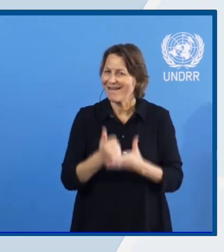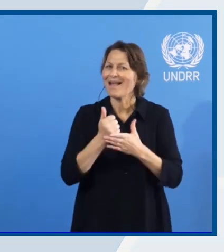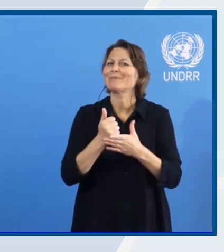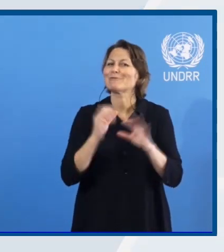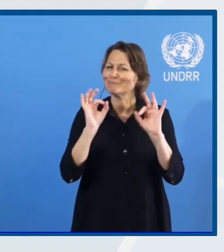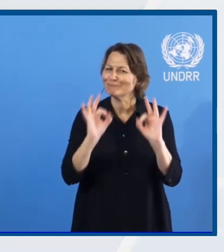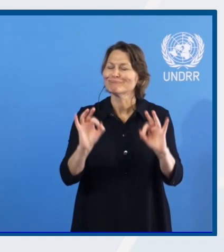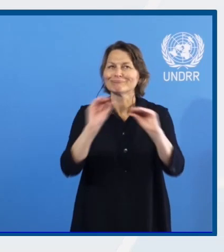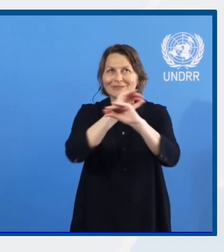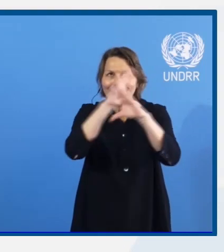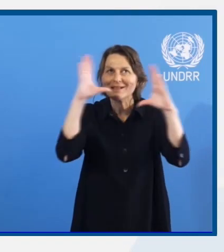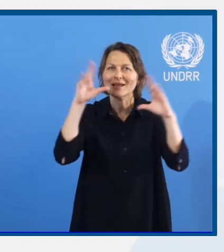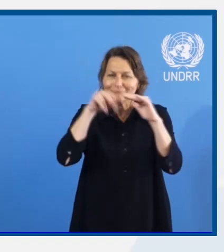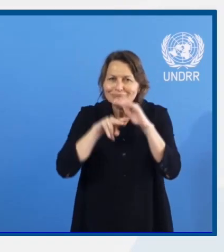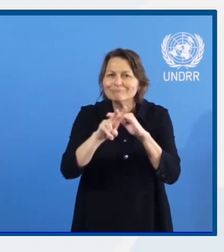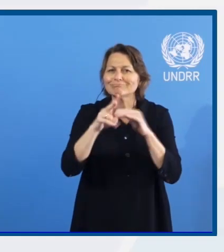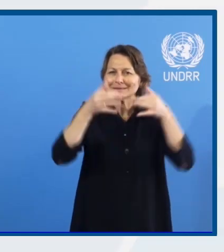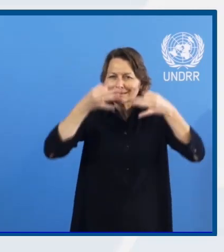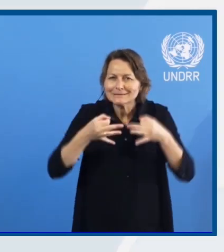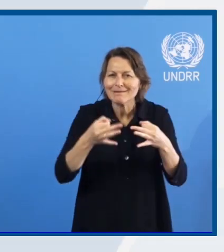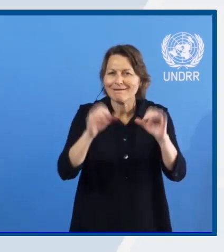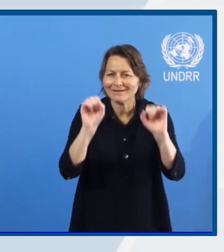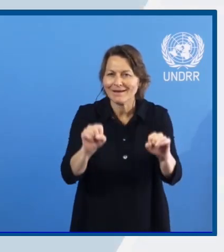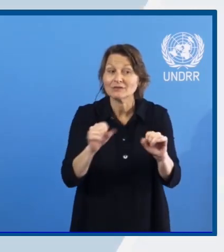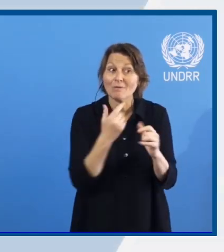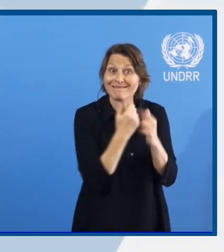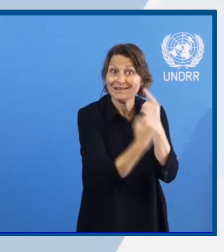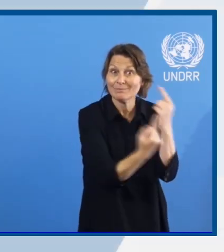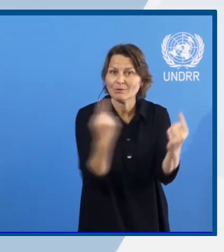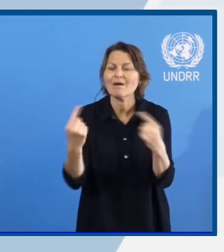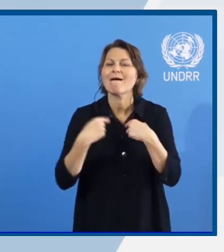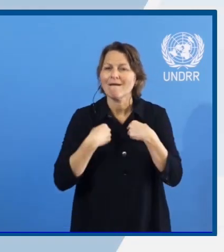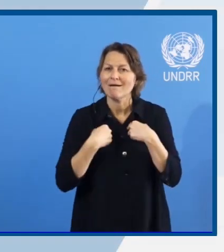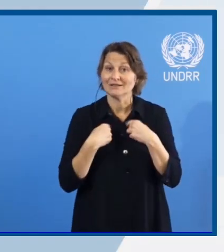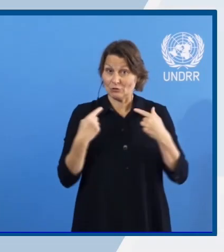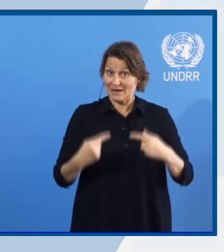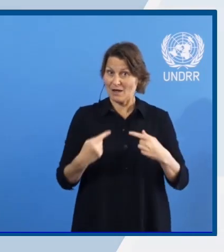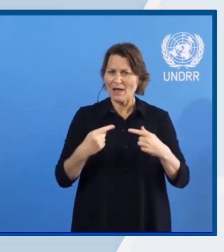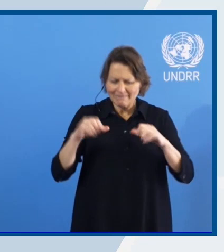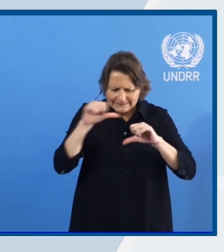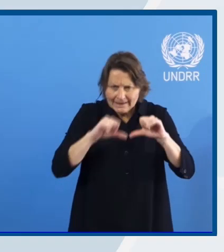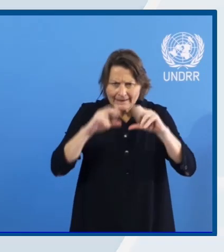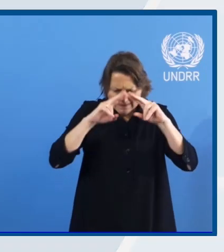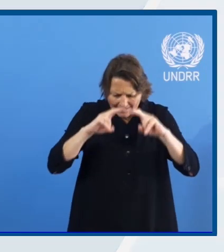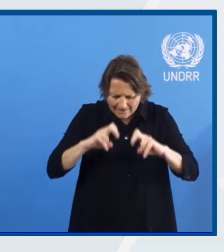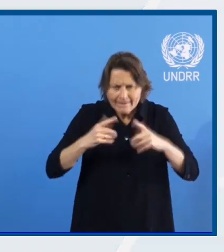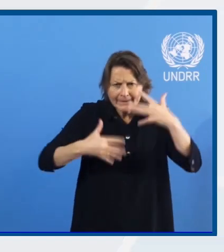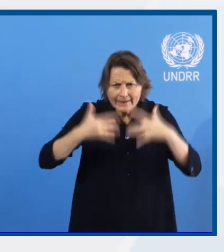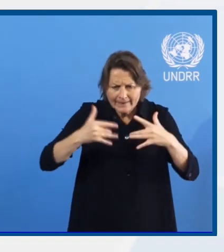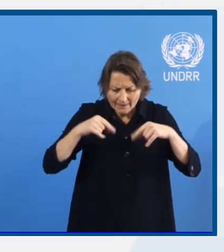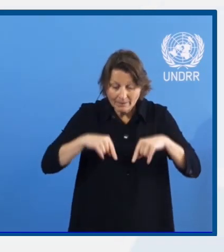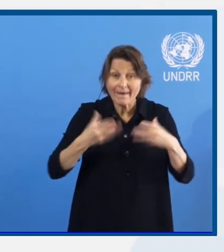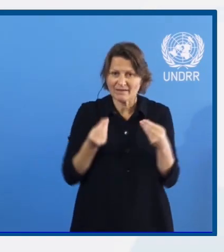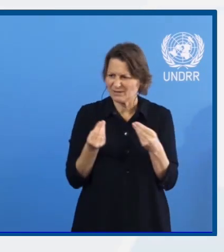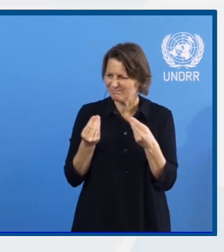la planificación. Cómo convertir la información científica que obtenemos y las proyecciones, las modelaciones con información que